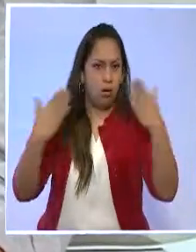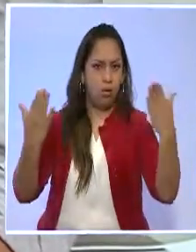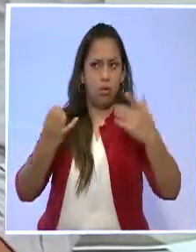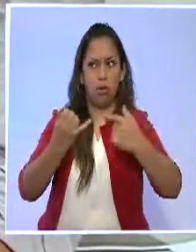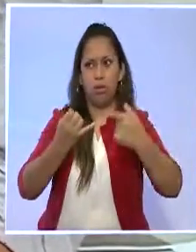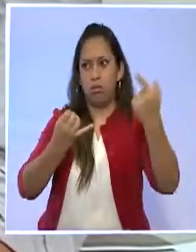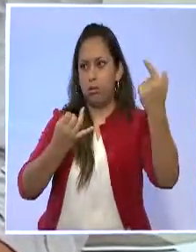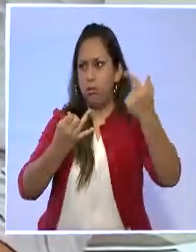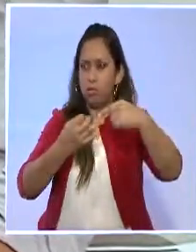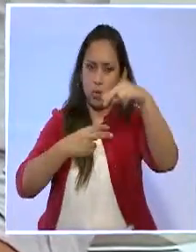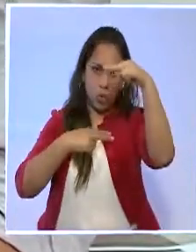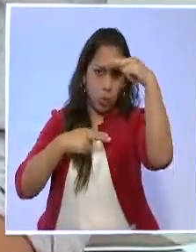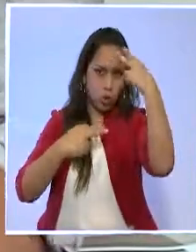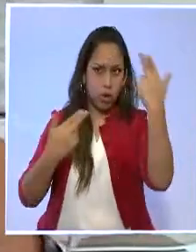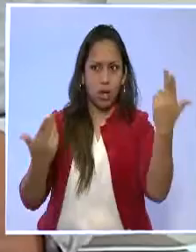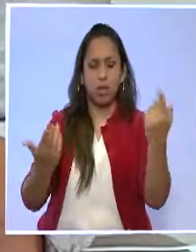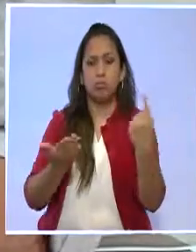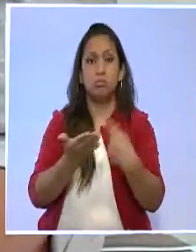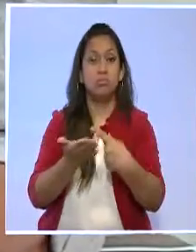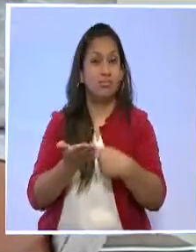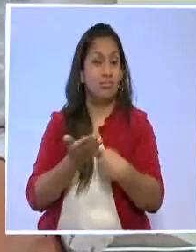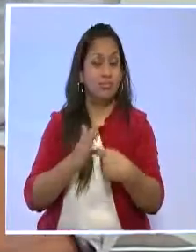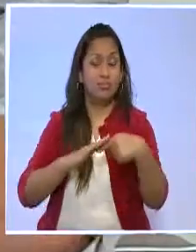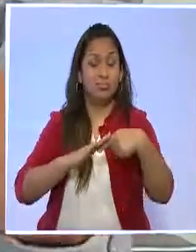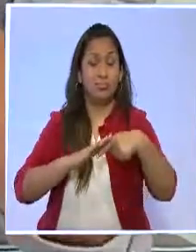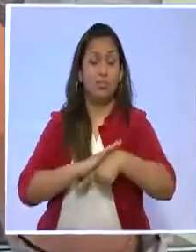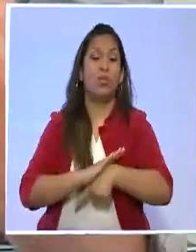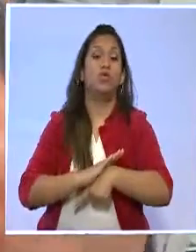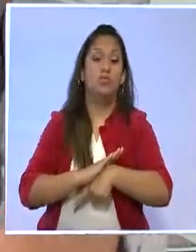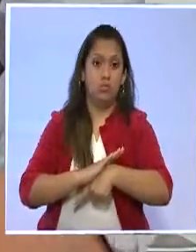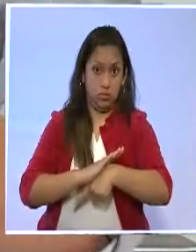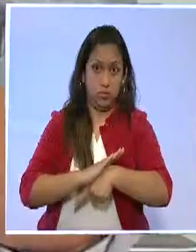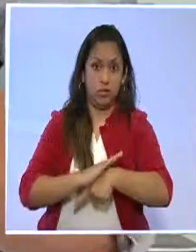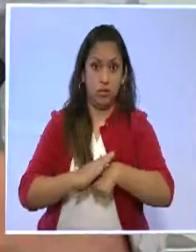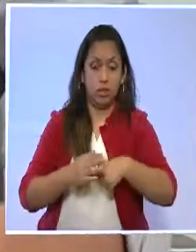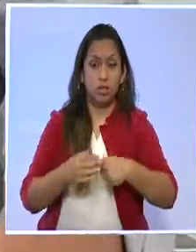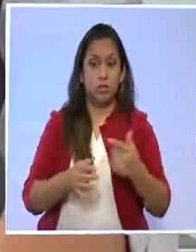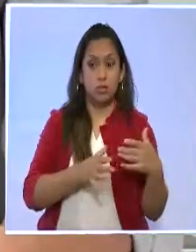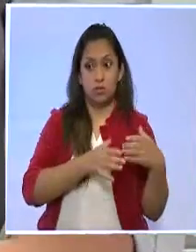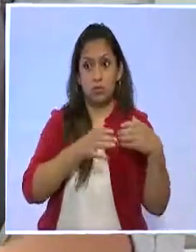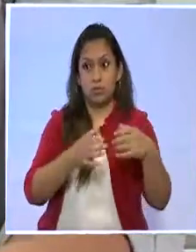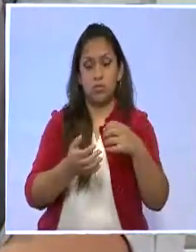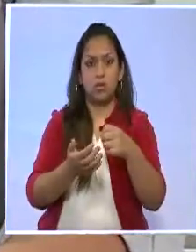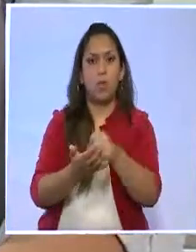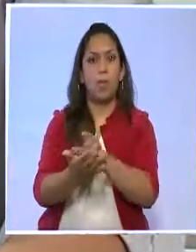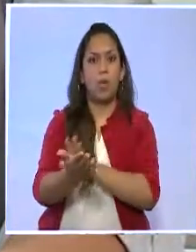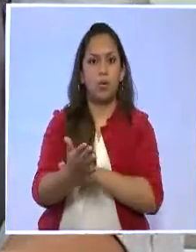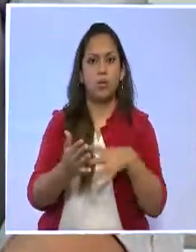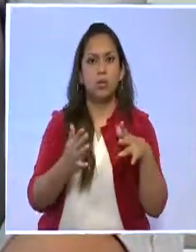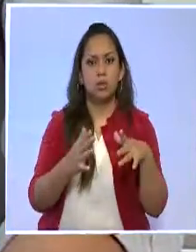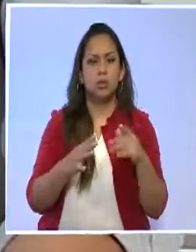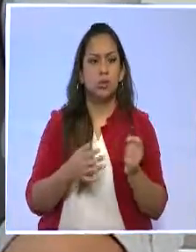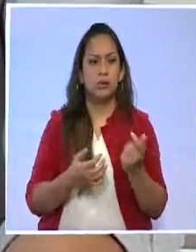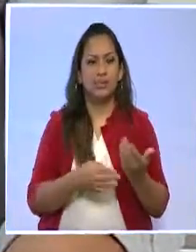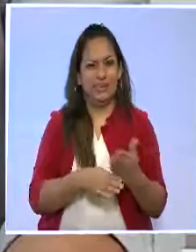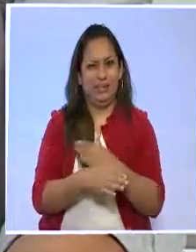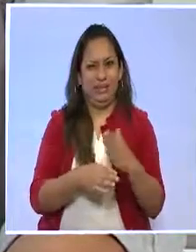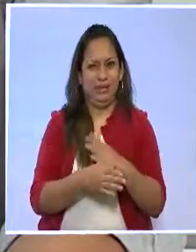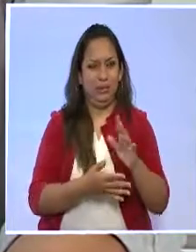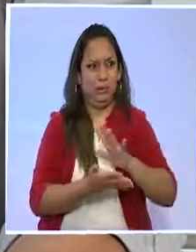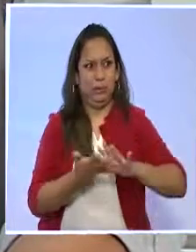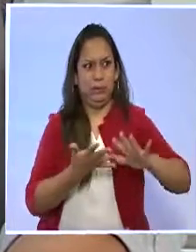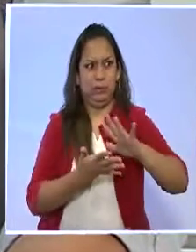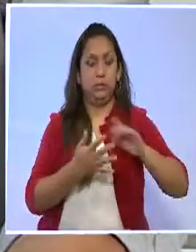un debate profundo no solamente por uno de los productos sino toda una una reorganización del sistema tributario